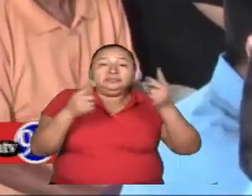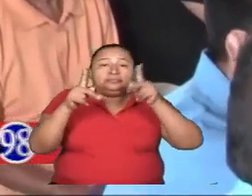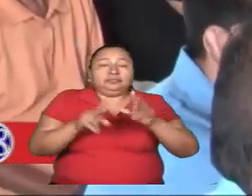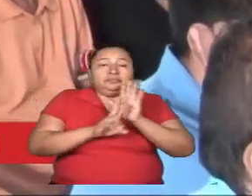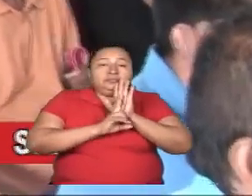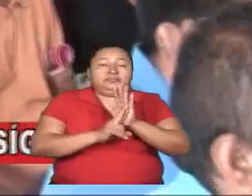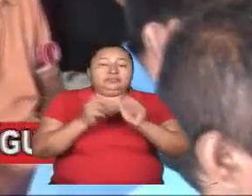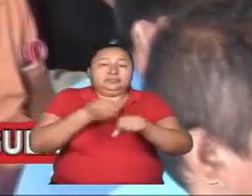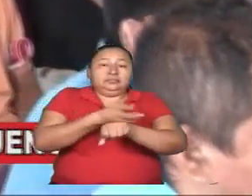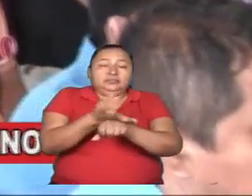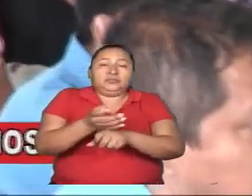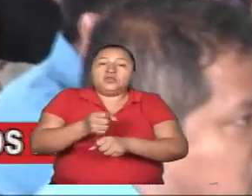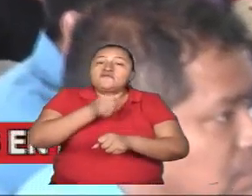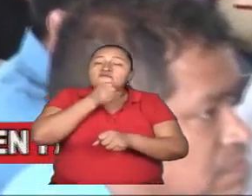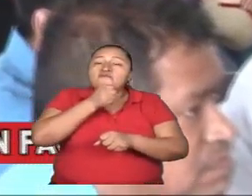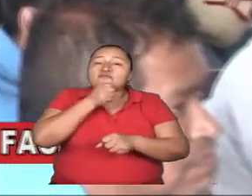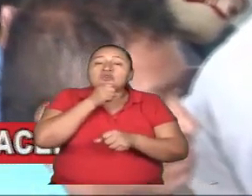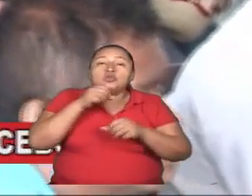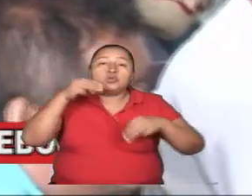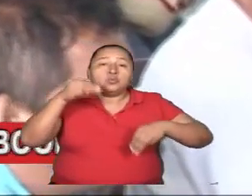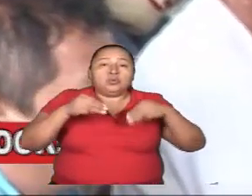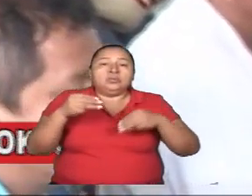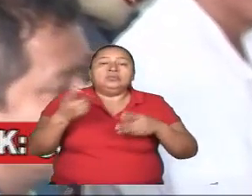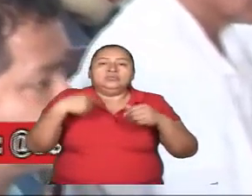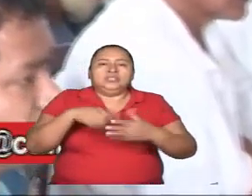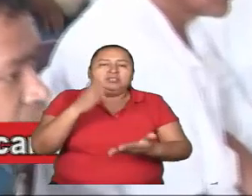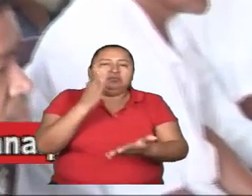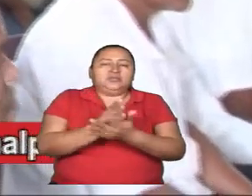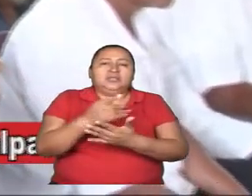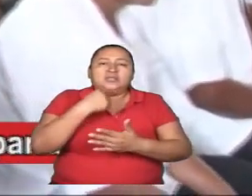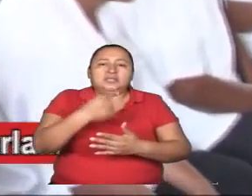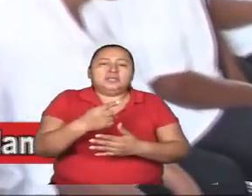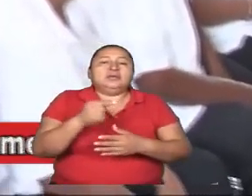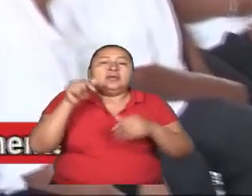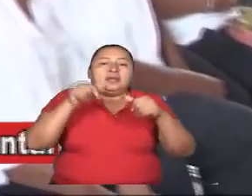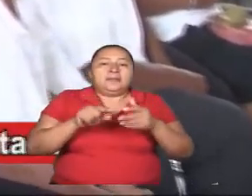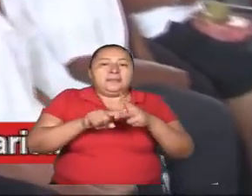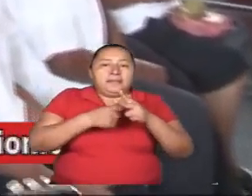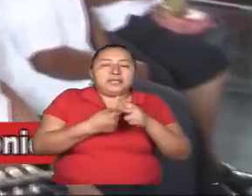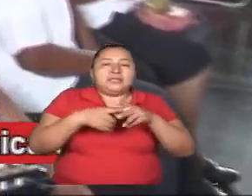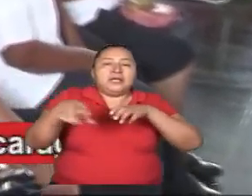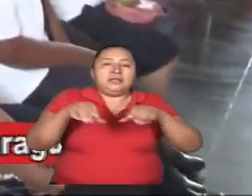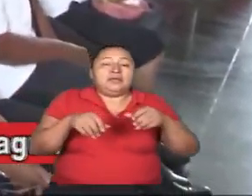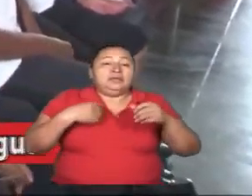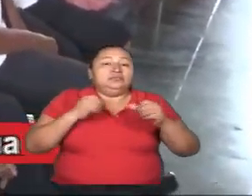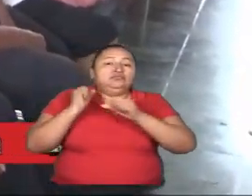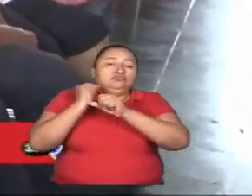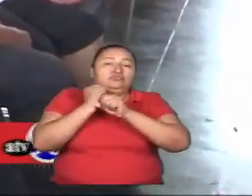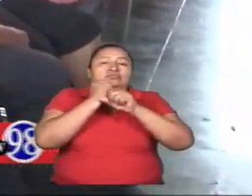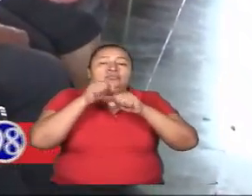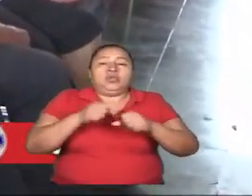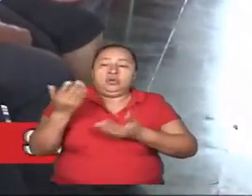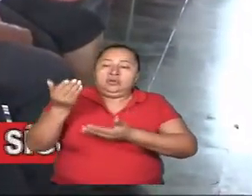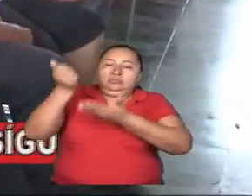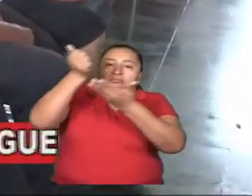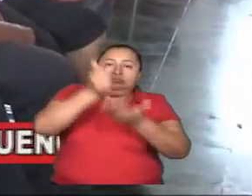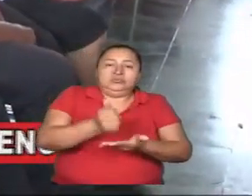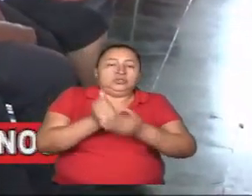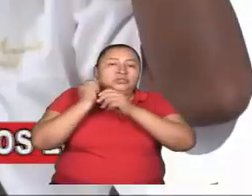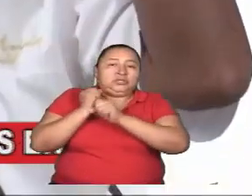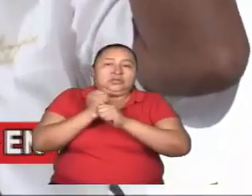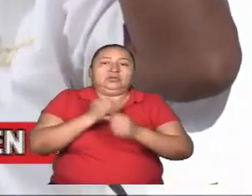del Consejo de Ancianos de Monimbó, quienes enérgicamente manifestaron que inician las fiestas patronales de Masaya con la bajada de San